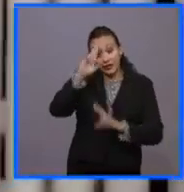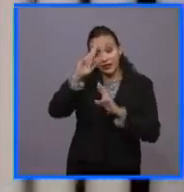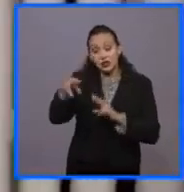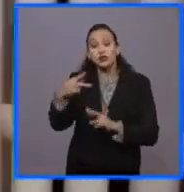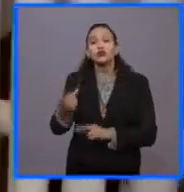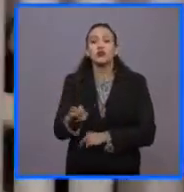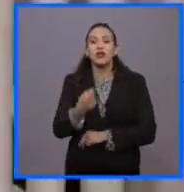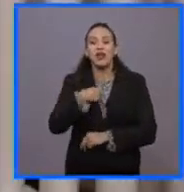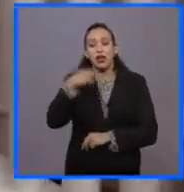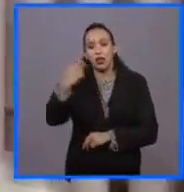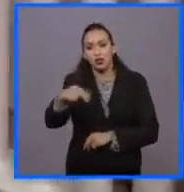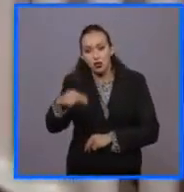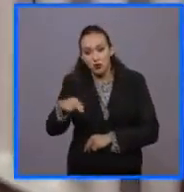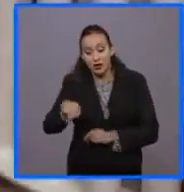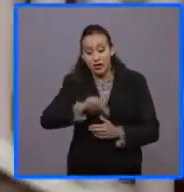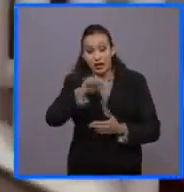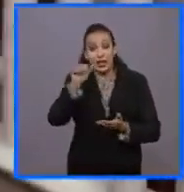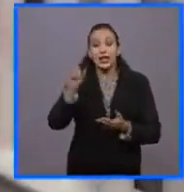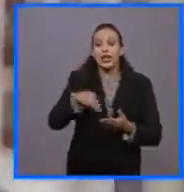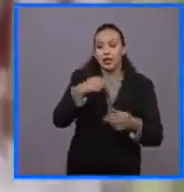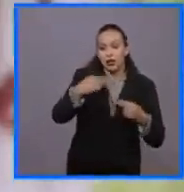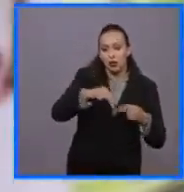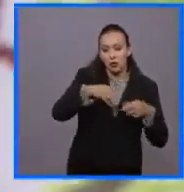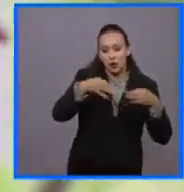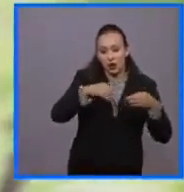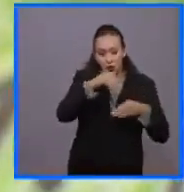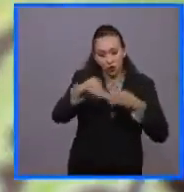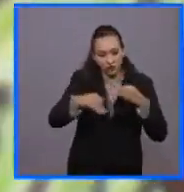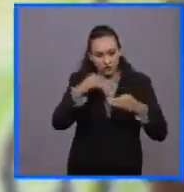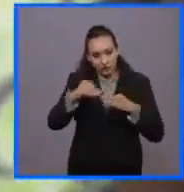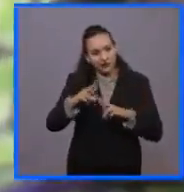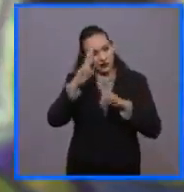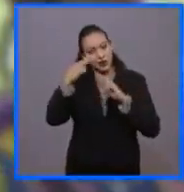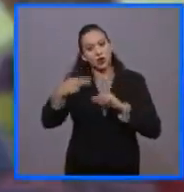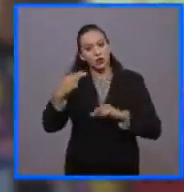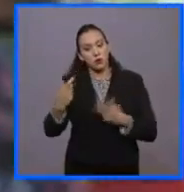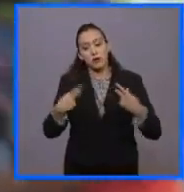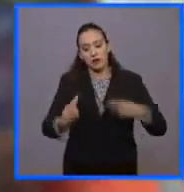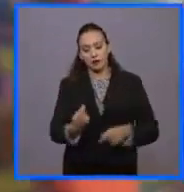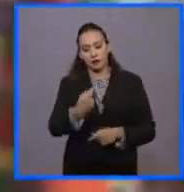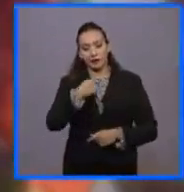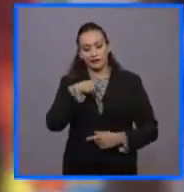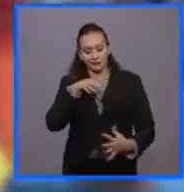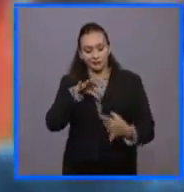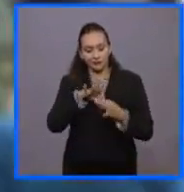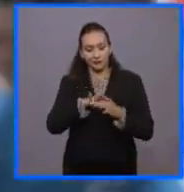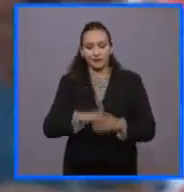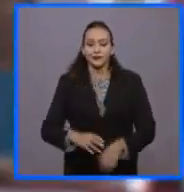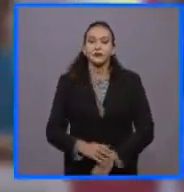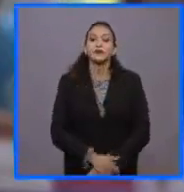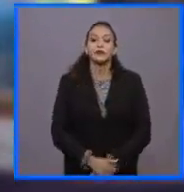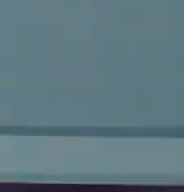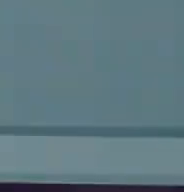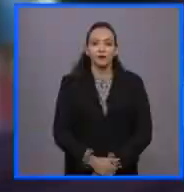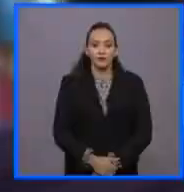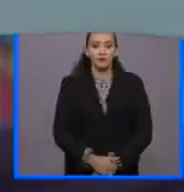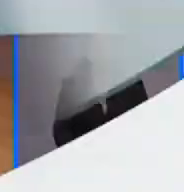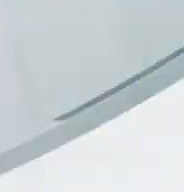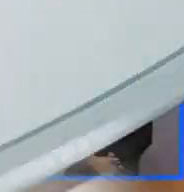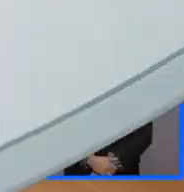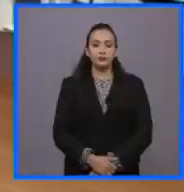y en todos los documentos relacionados. Para el canal del Poder Judicial de la Federación, Jesús Daza.